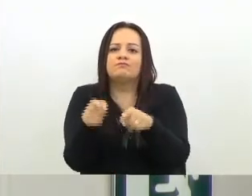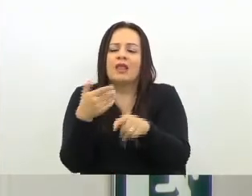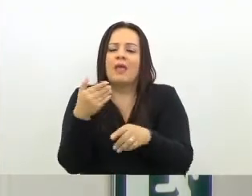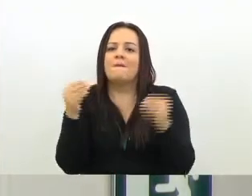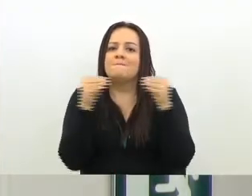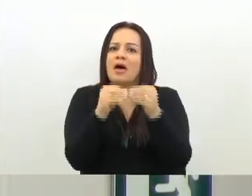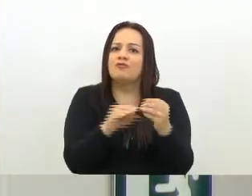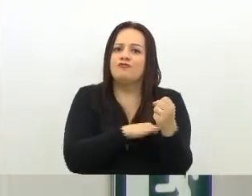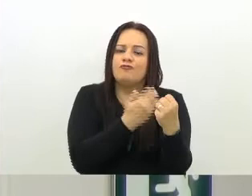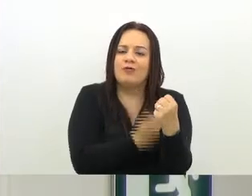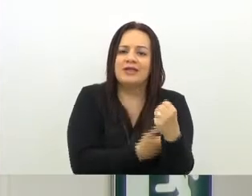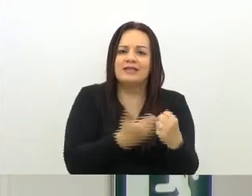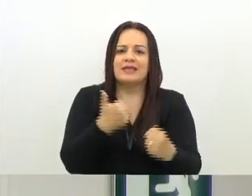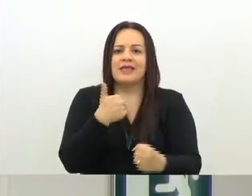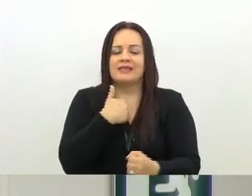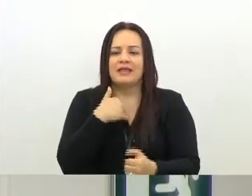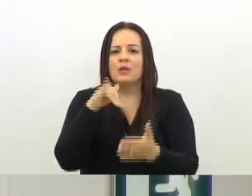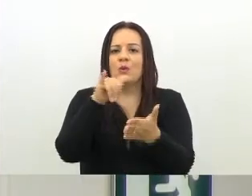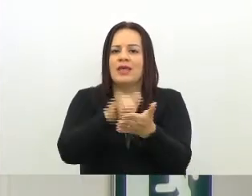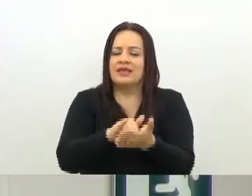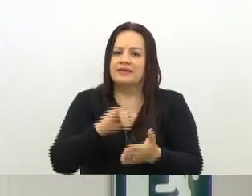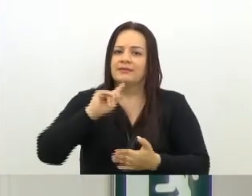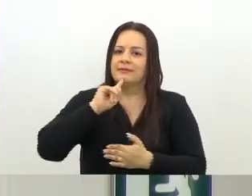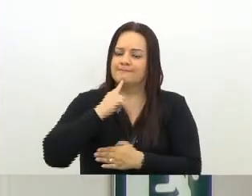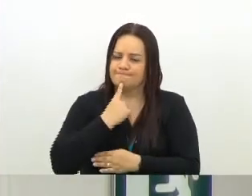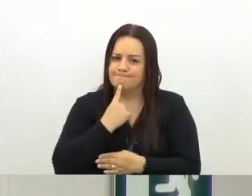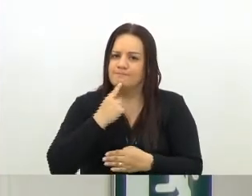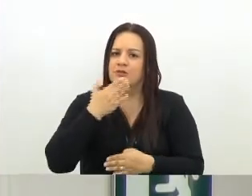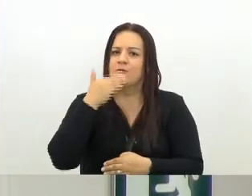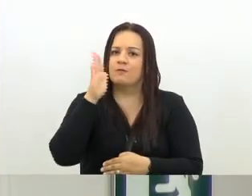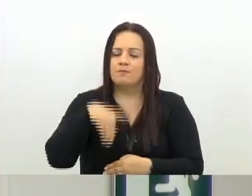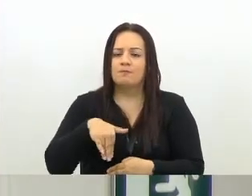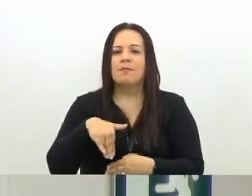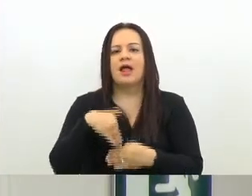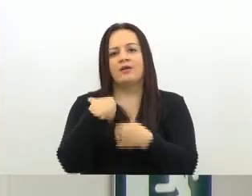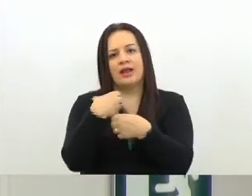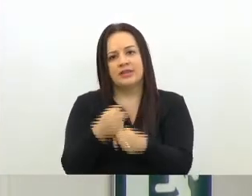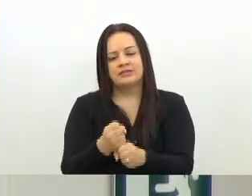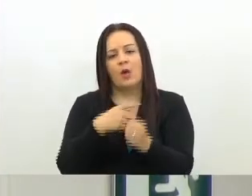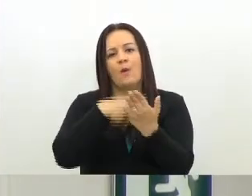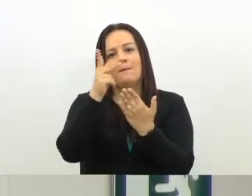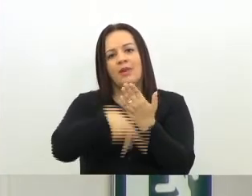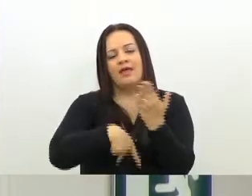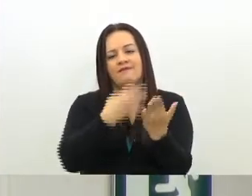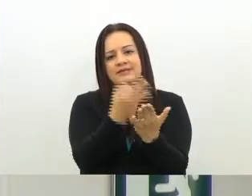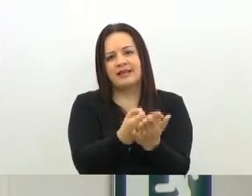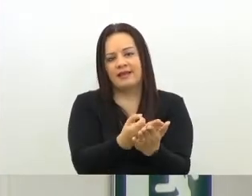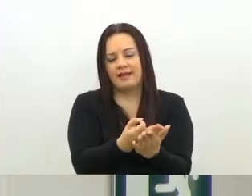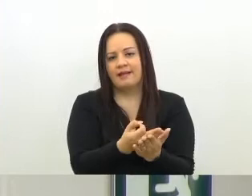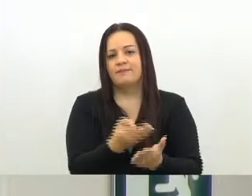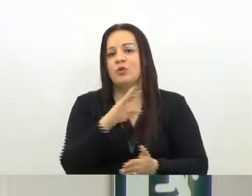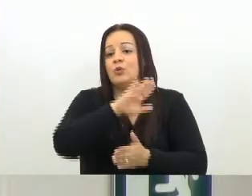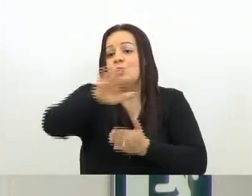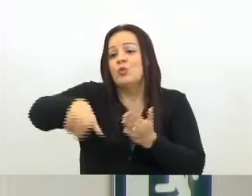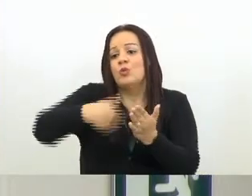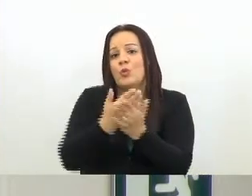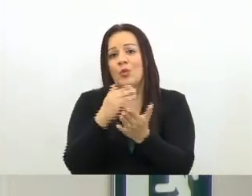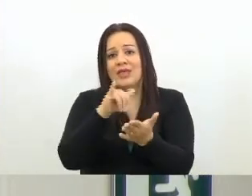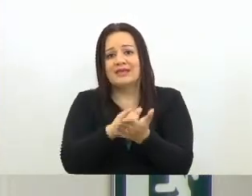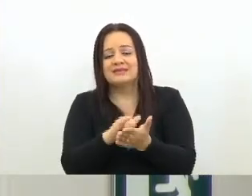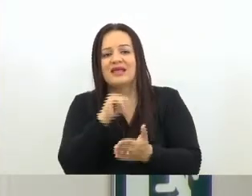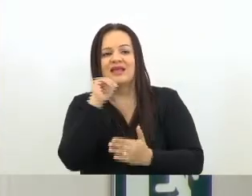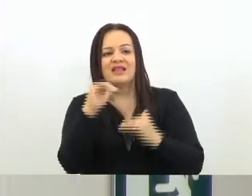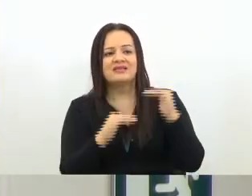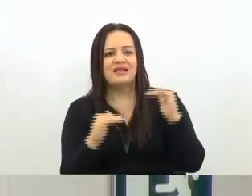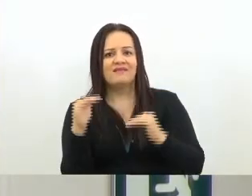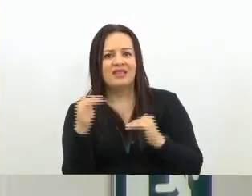tenido este severo y mal ponderado plan fiscal. Toda esta inestabilidad